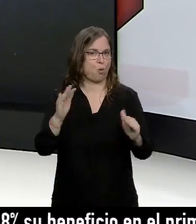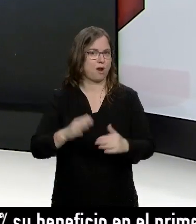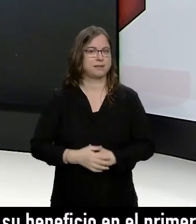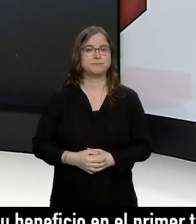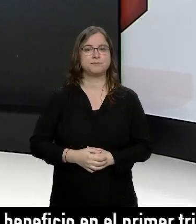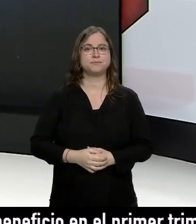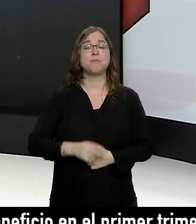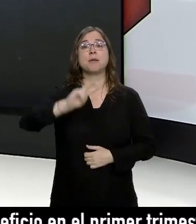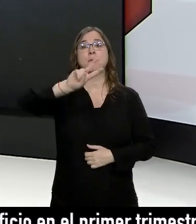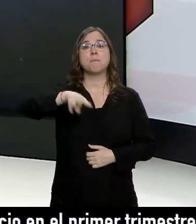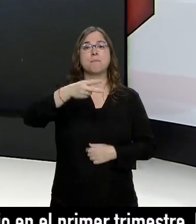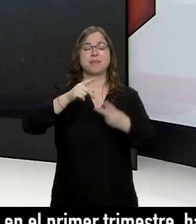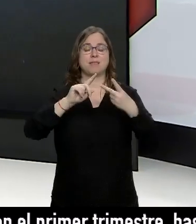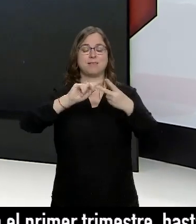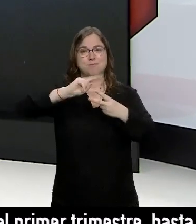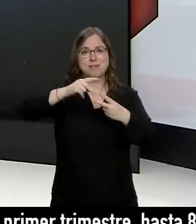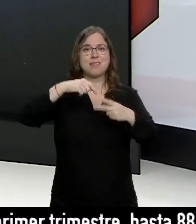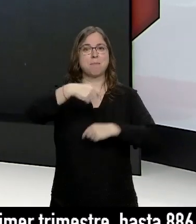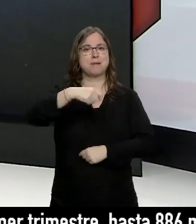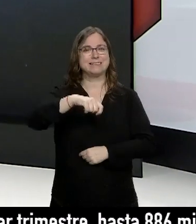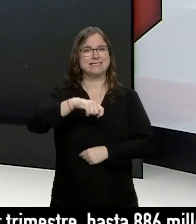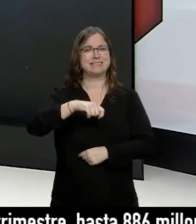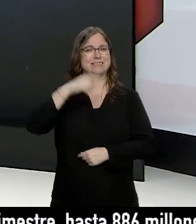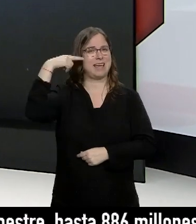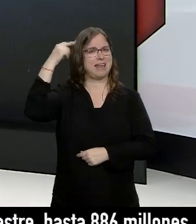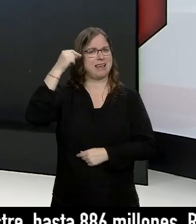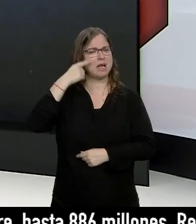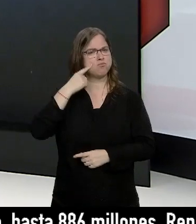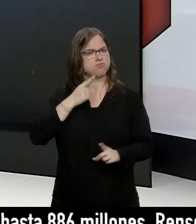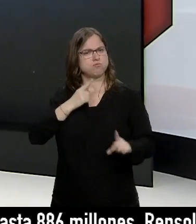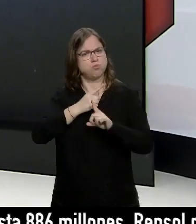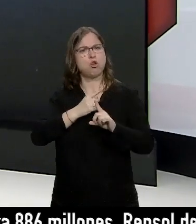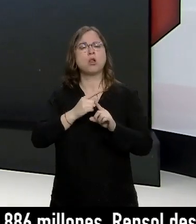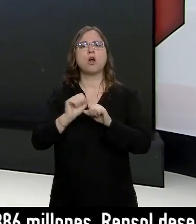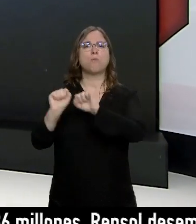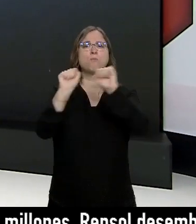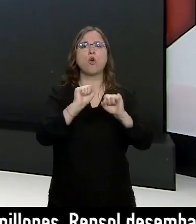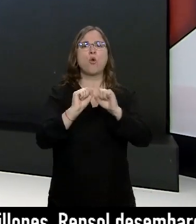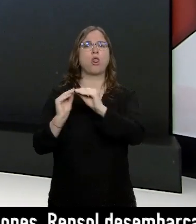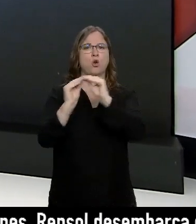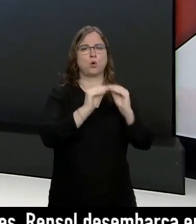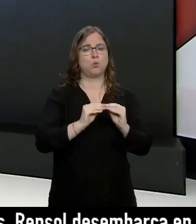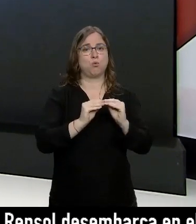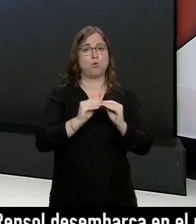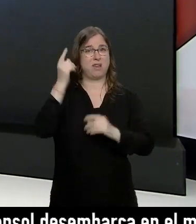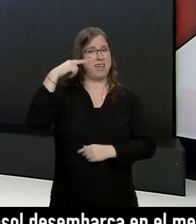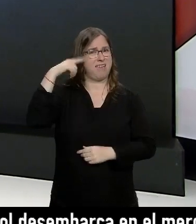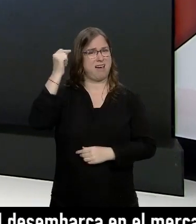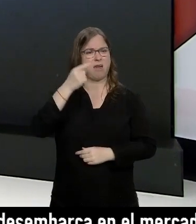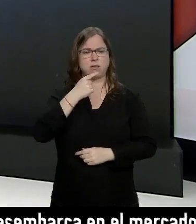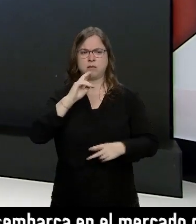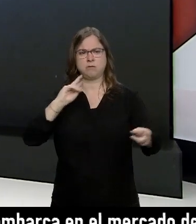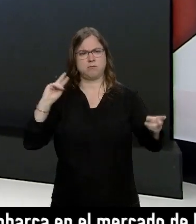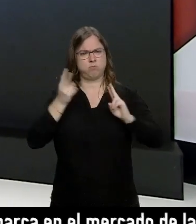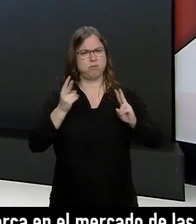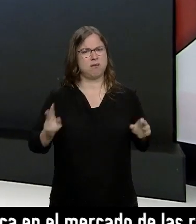El vicepresidente de la Junta ha sido muy duro con el procurador del Común. Francisco Igea le ha contestado por vincular las